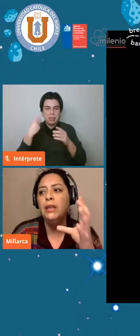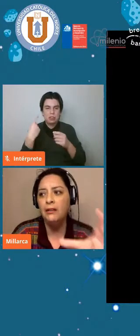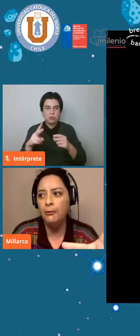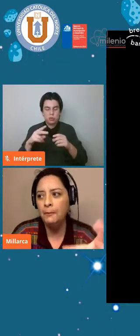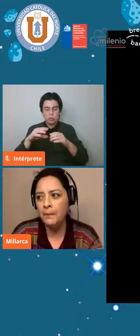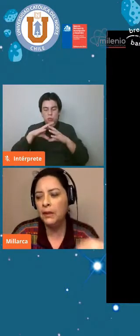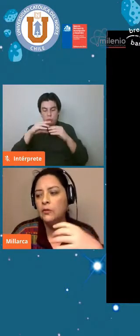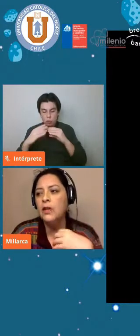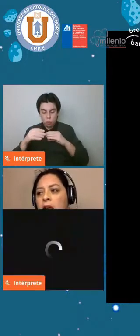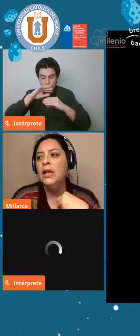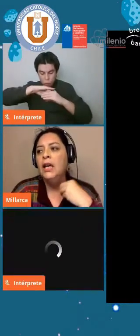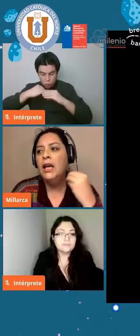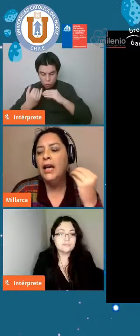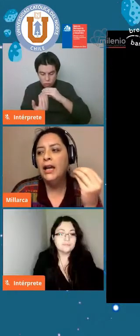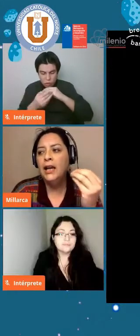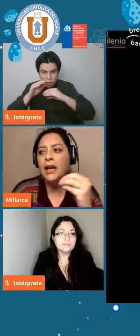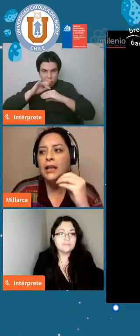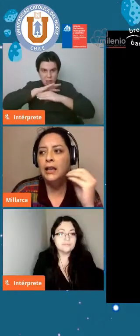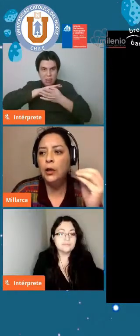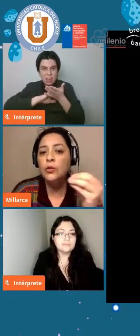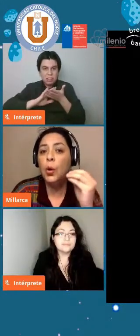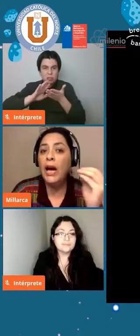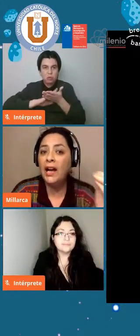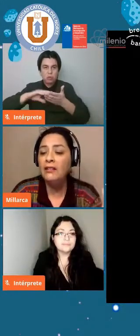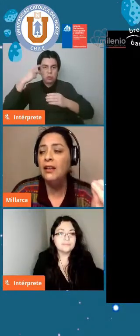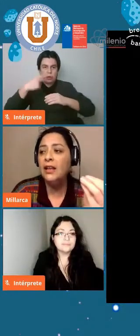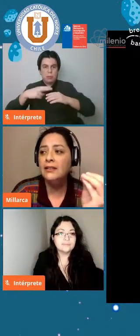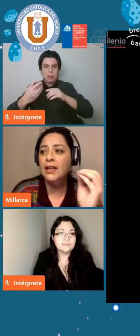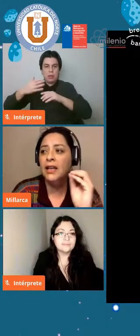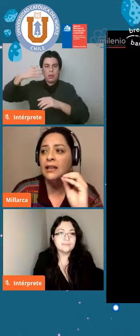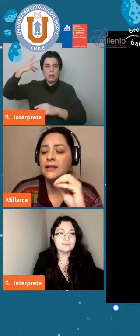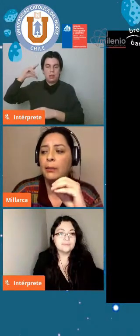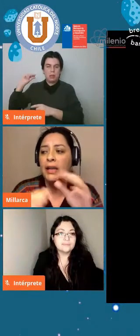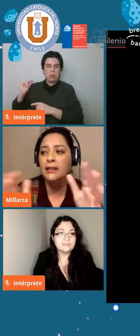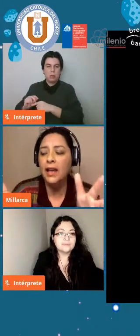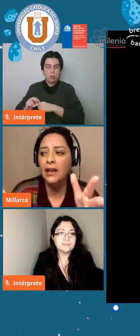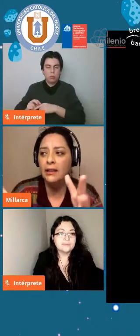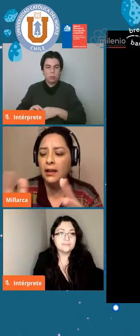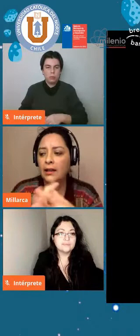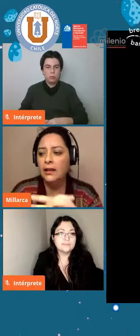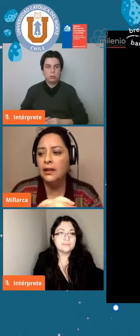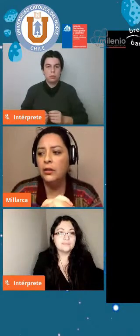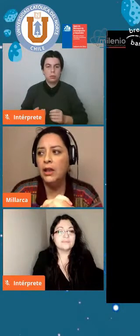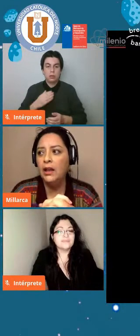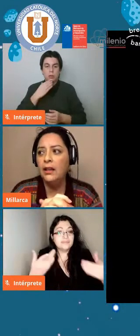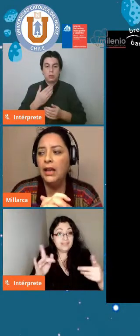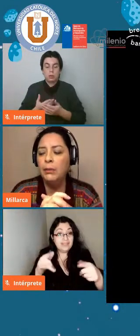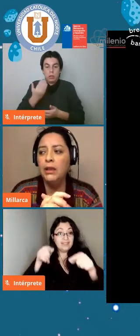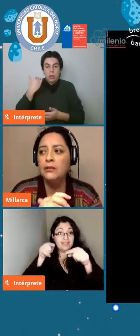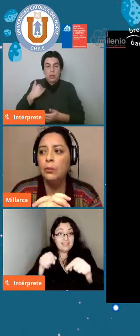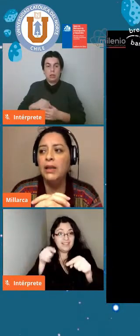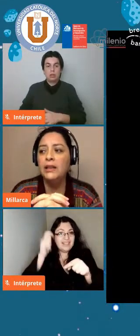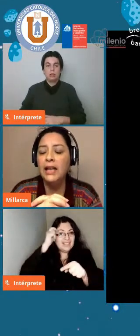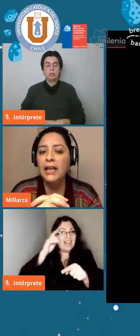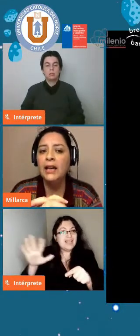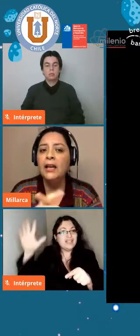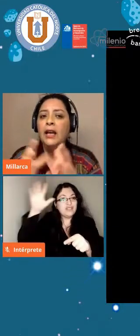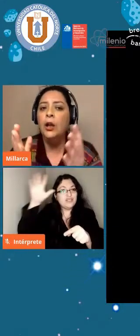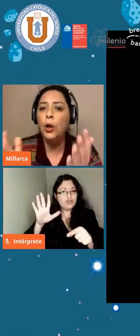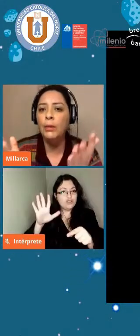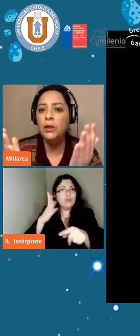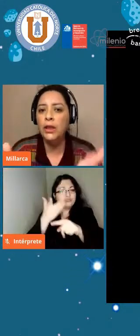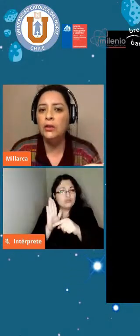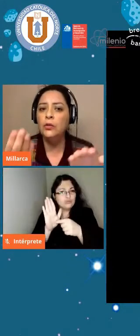meteoritos más primitivos entonces incluso antes de que se planteara esta teoría de la migración